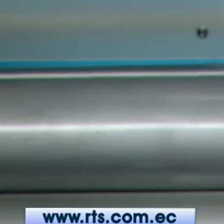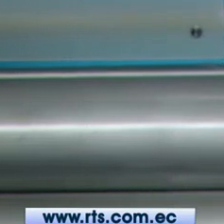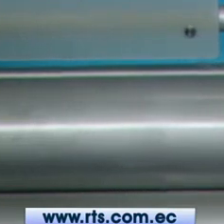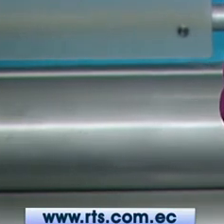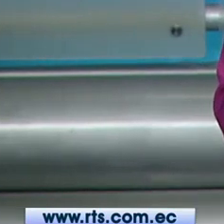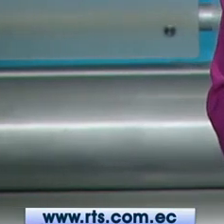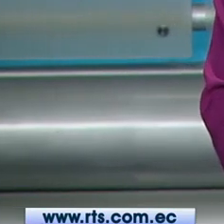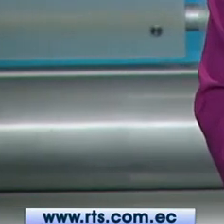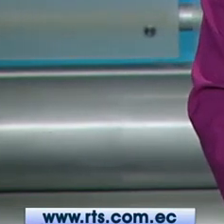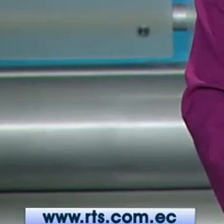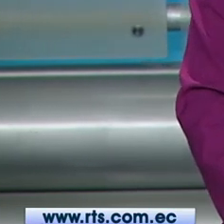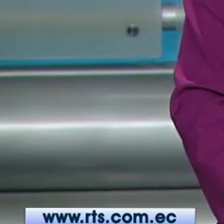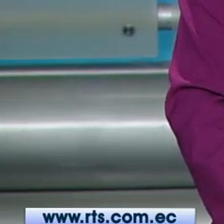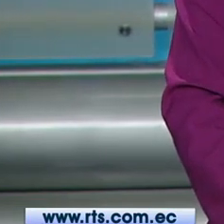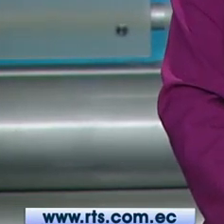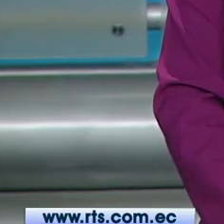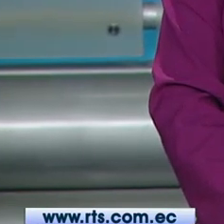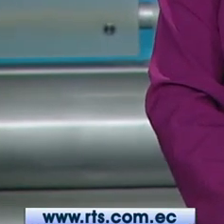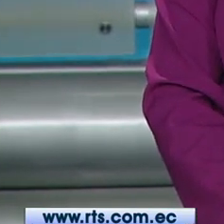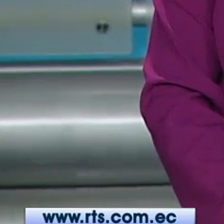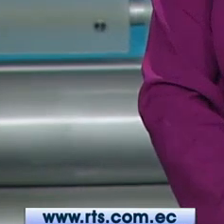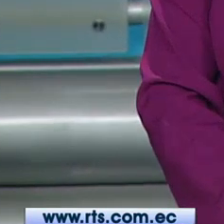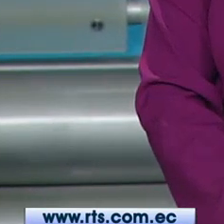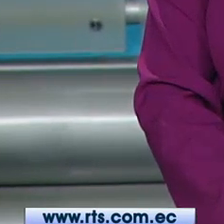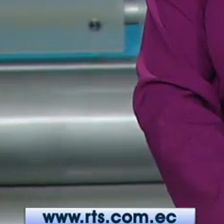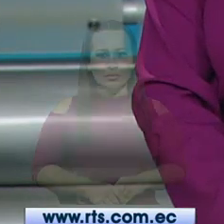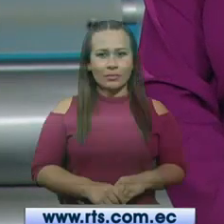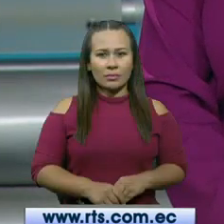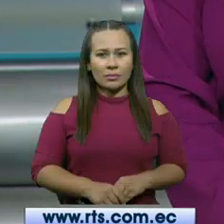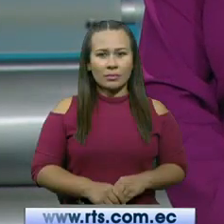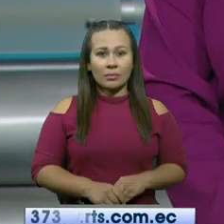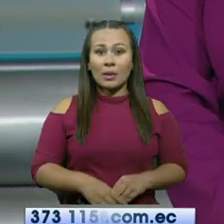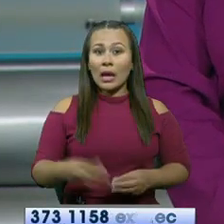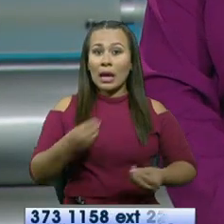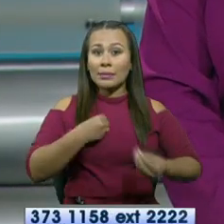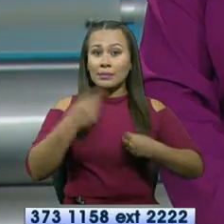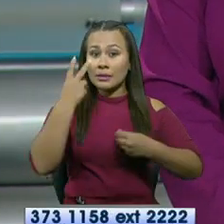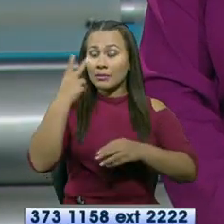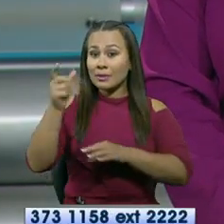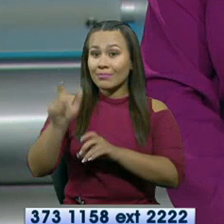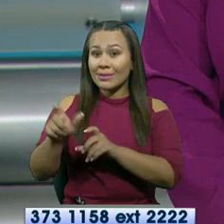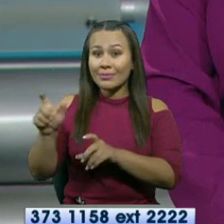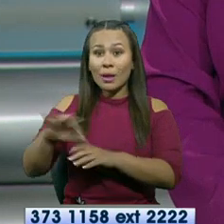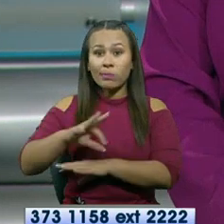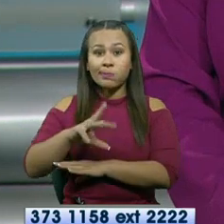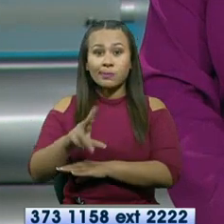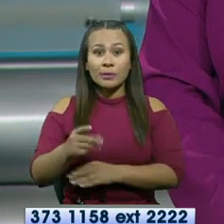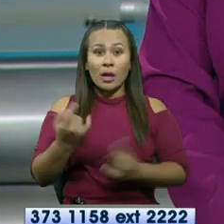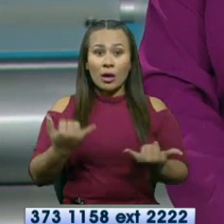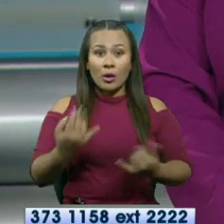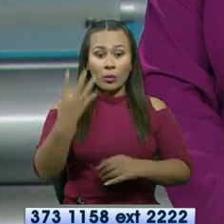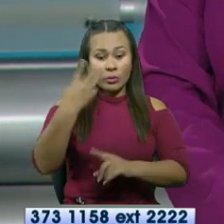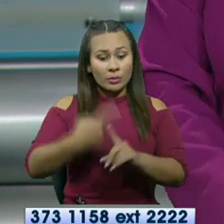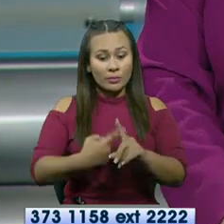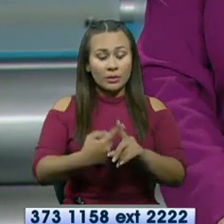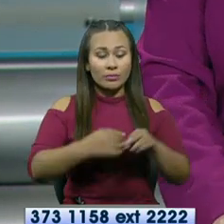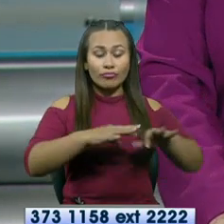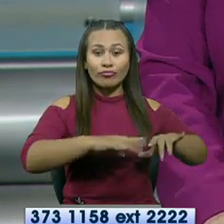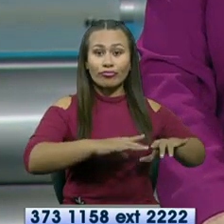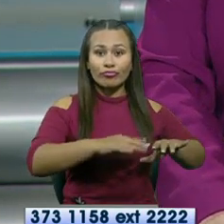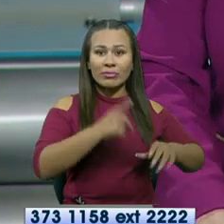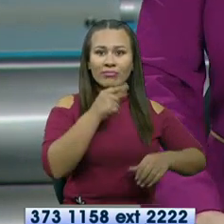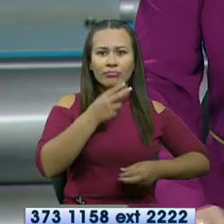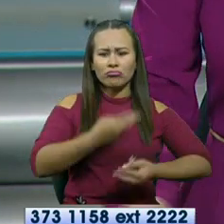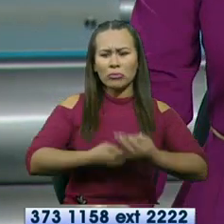en la cooperativa Juan Montalvo, al noroeste de Guayaquil, ha sido asaltado por 3 ocasiones en solo 4 meses, según denunció